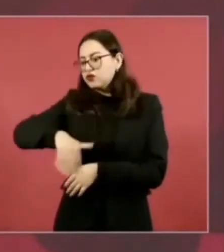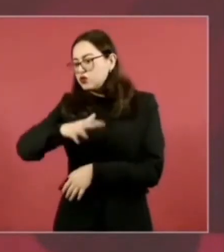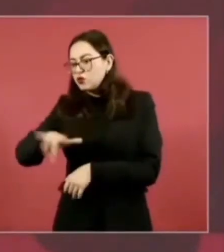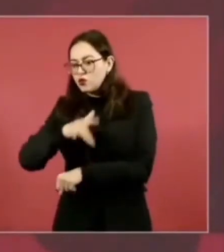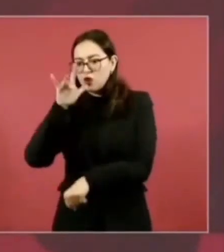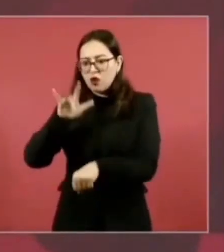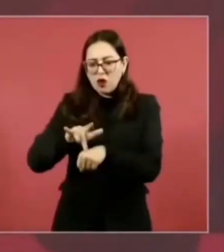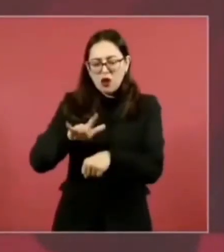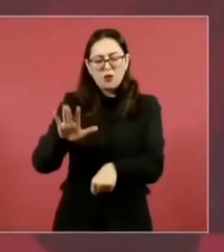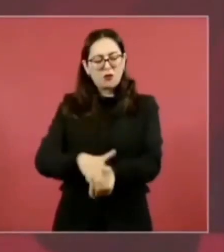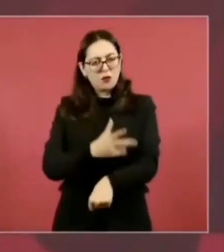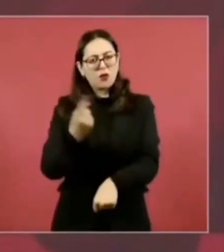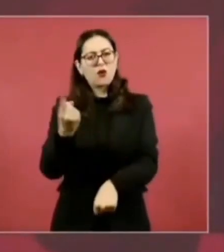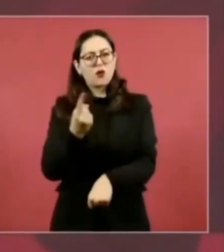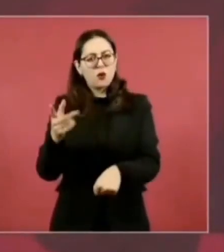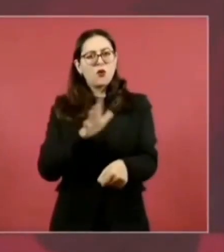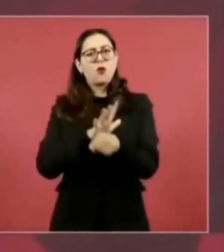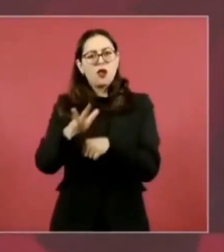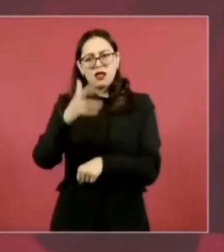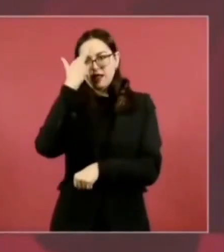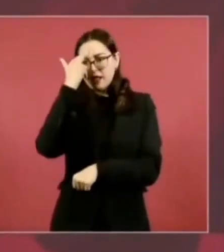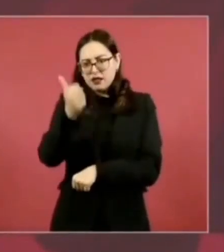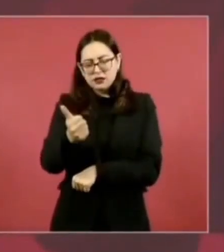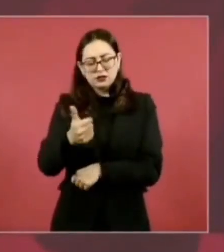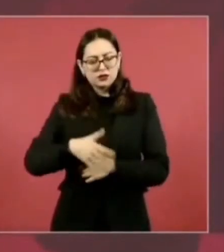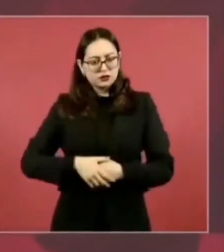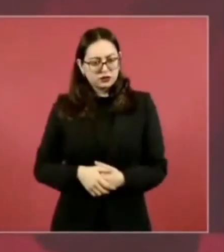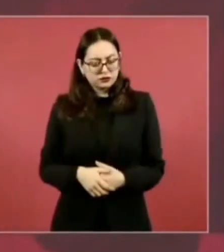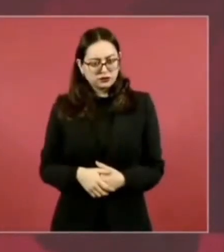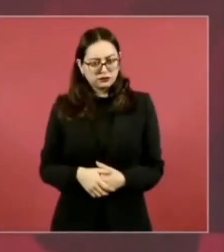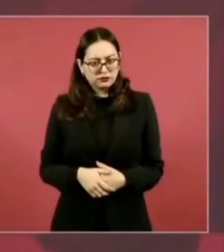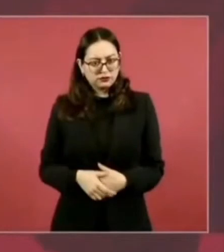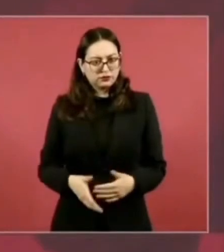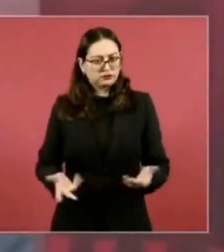porque no está así.